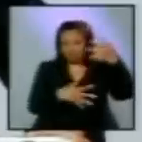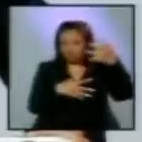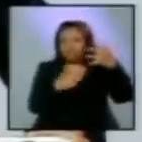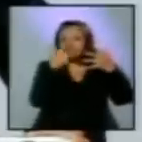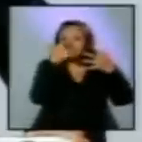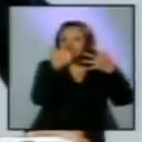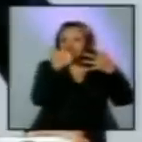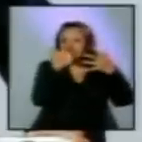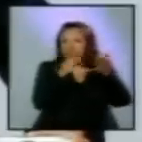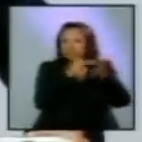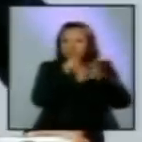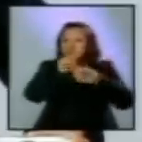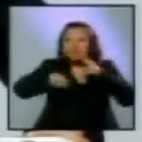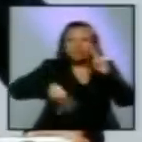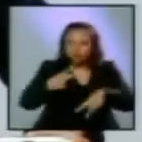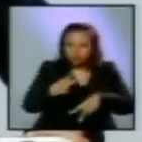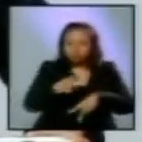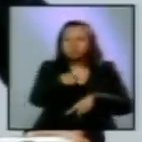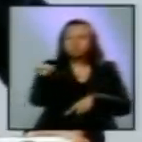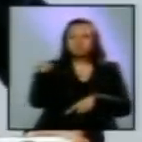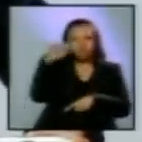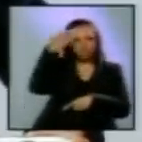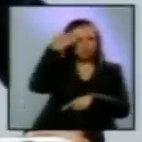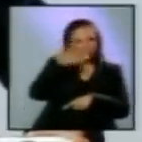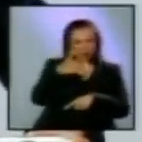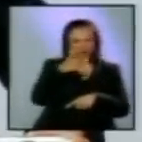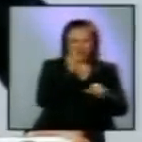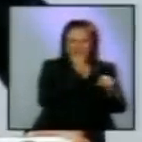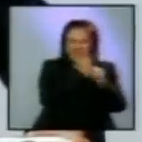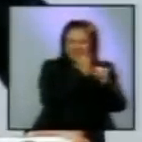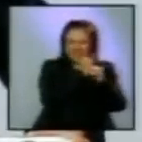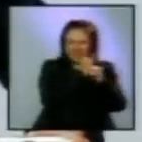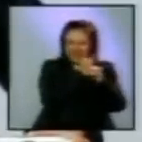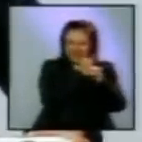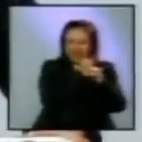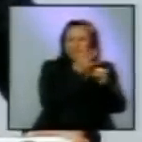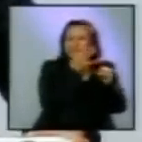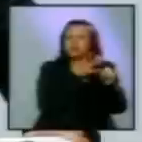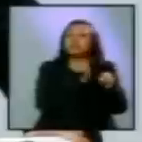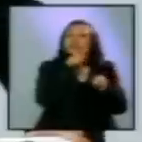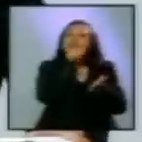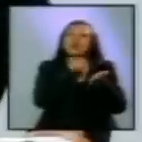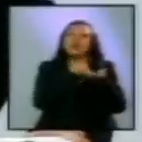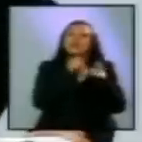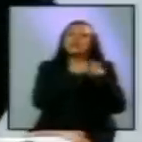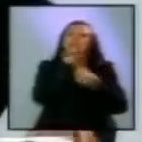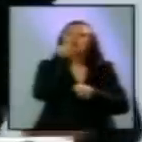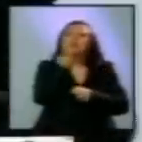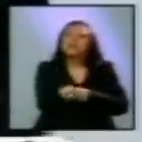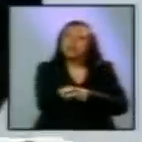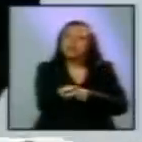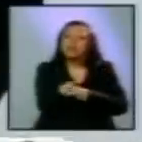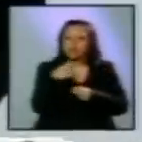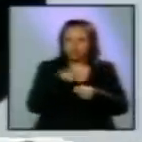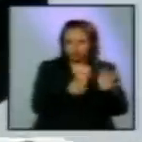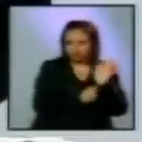ocasiones. Pero supimos a través de la página de internet dónde realmente se encontraba. Y es